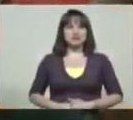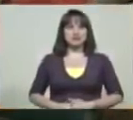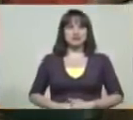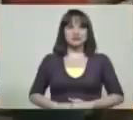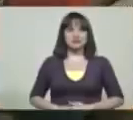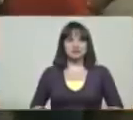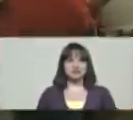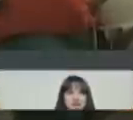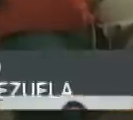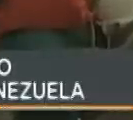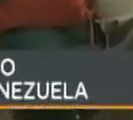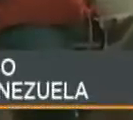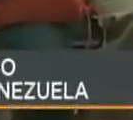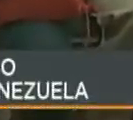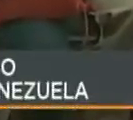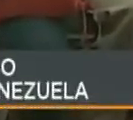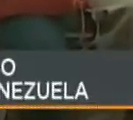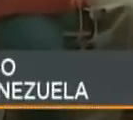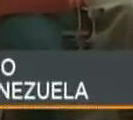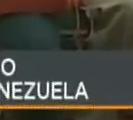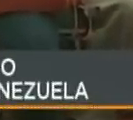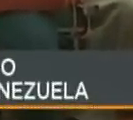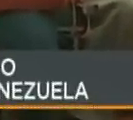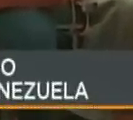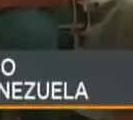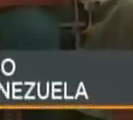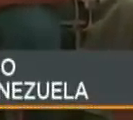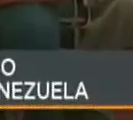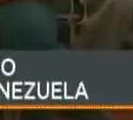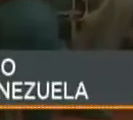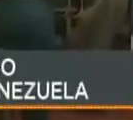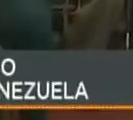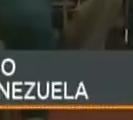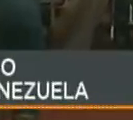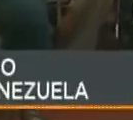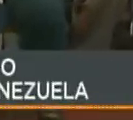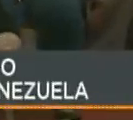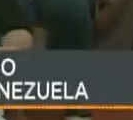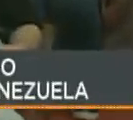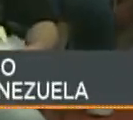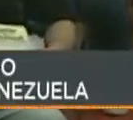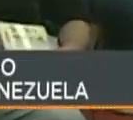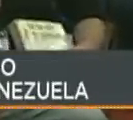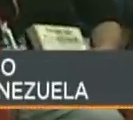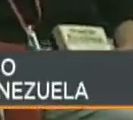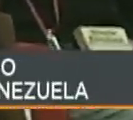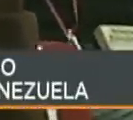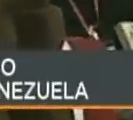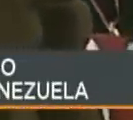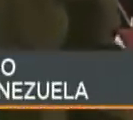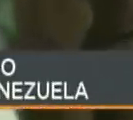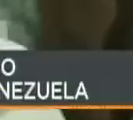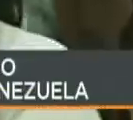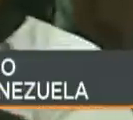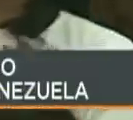Sí vinieron los delegados sindicales, los delegados de los trabajadores. Ah, ¿y por qué no vinieron el sábado?